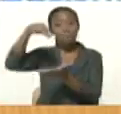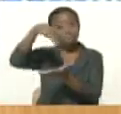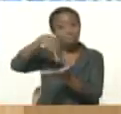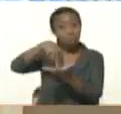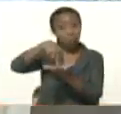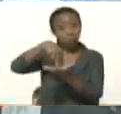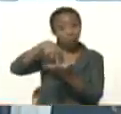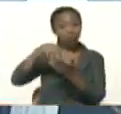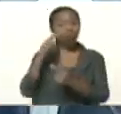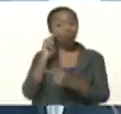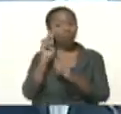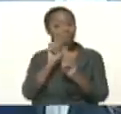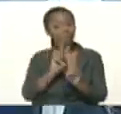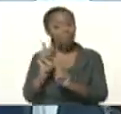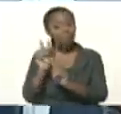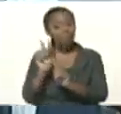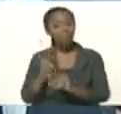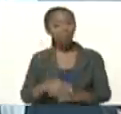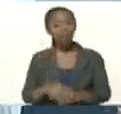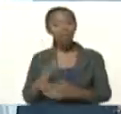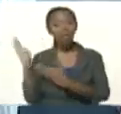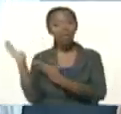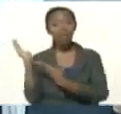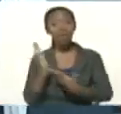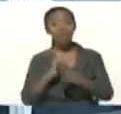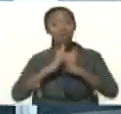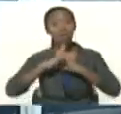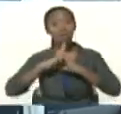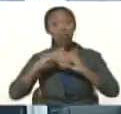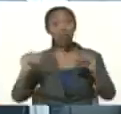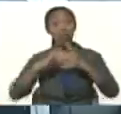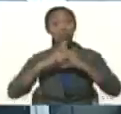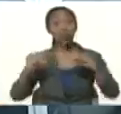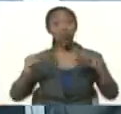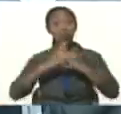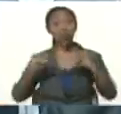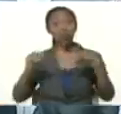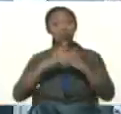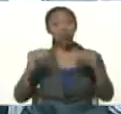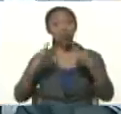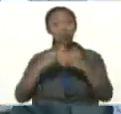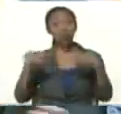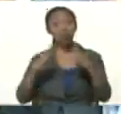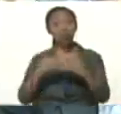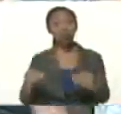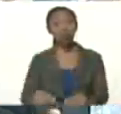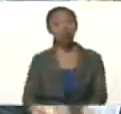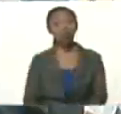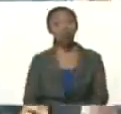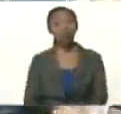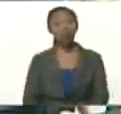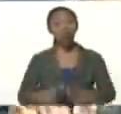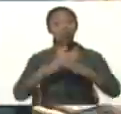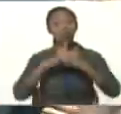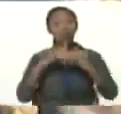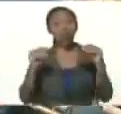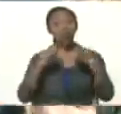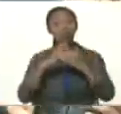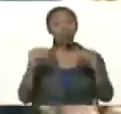protectores. Se vinieron todos, miren. Todos, todos, todos, todos, todos, todos. Todos, toditos,